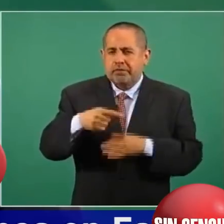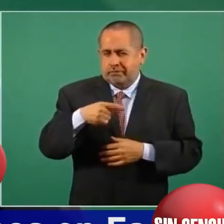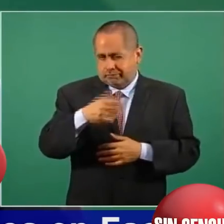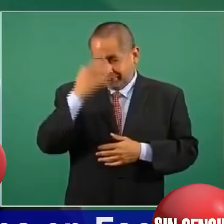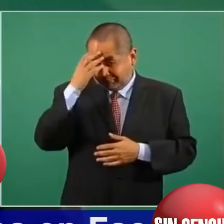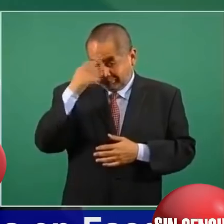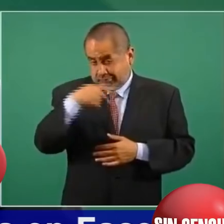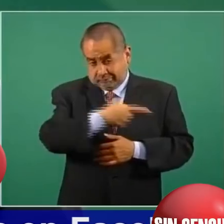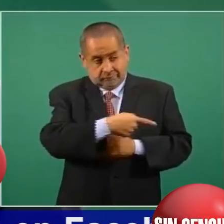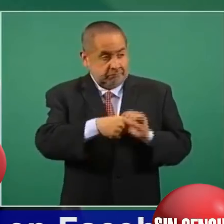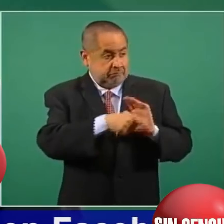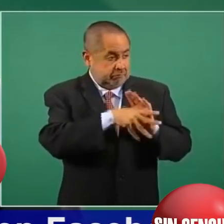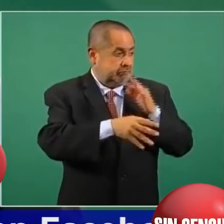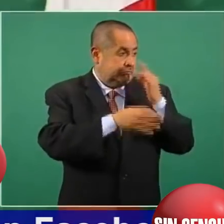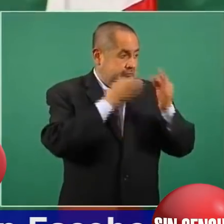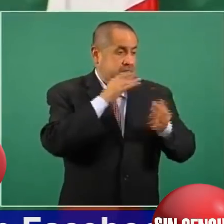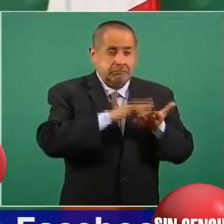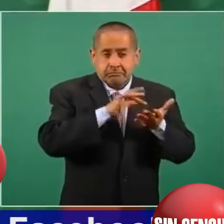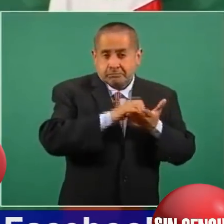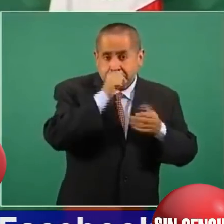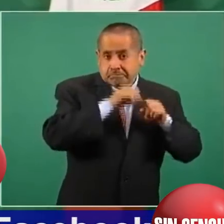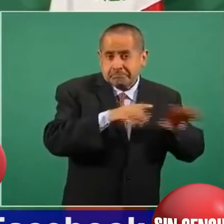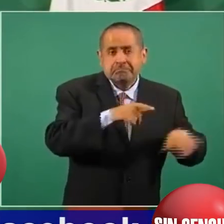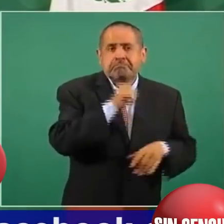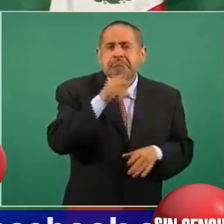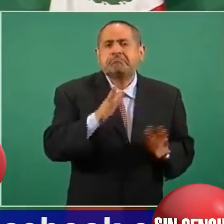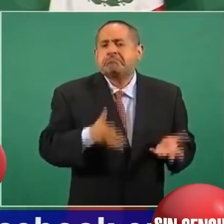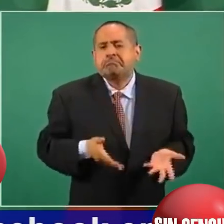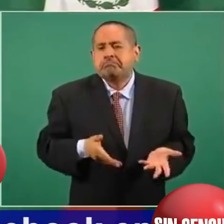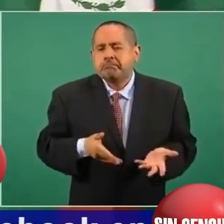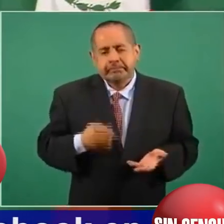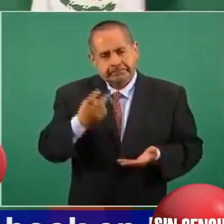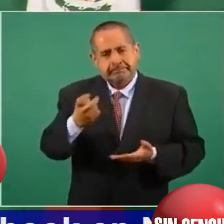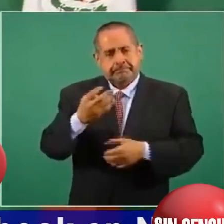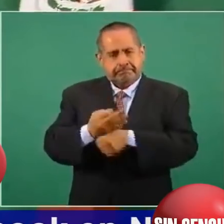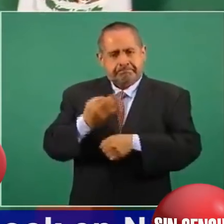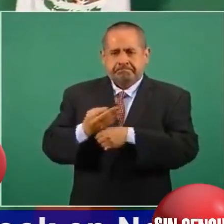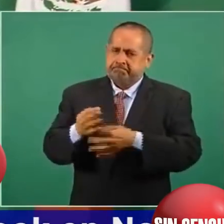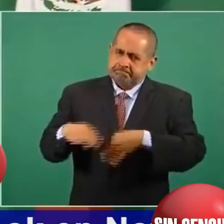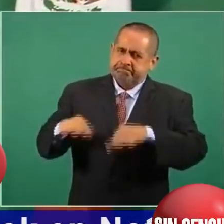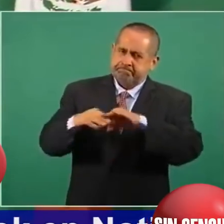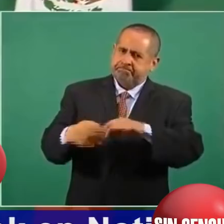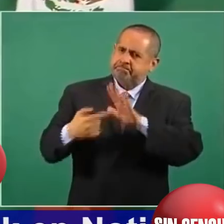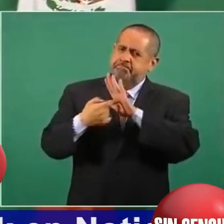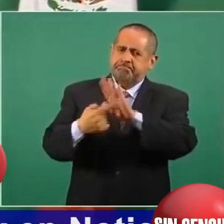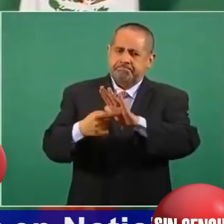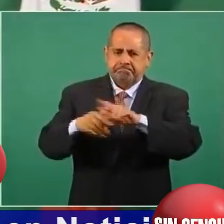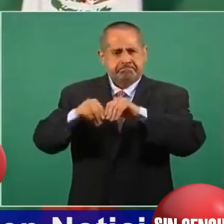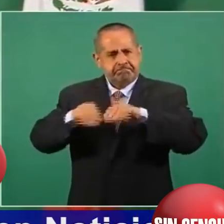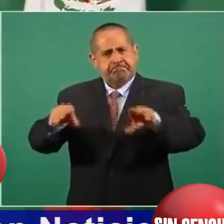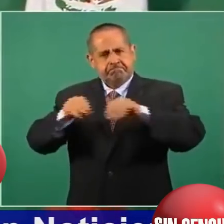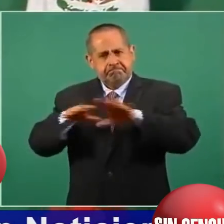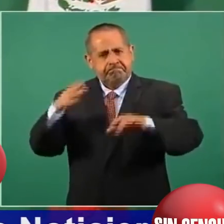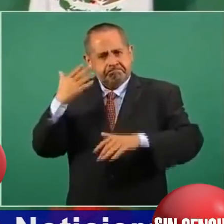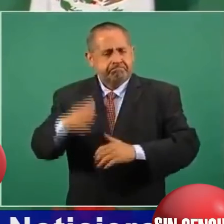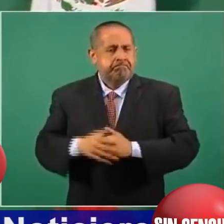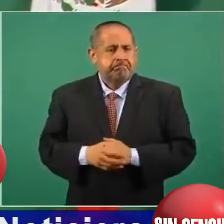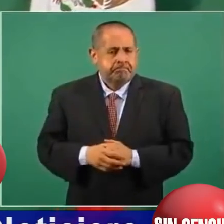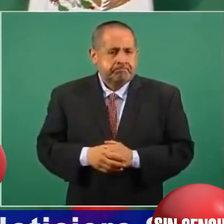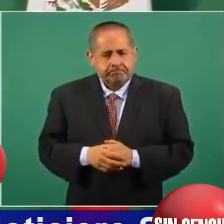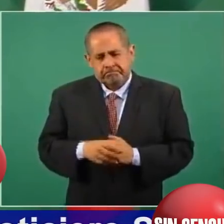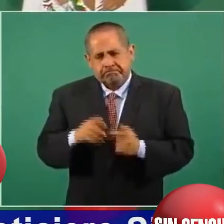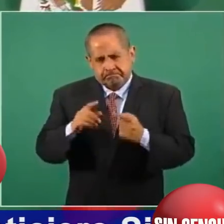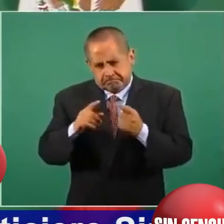medios convencionales. Entonces sí es importante que se sepa. Eso es lo